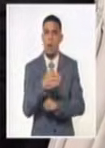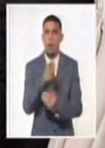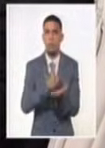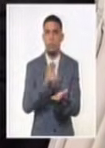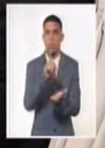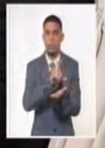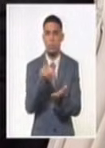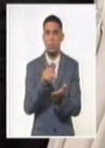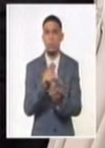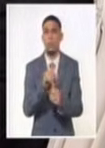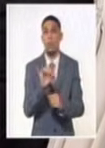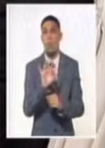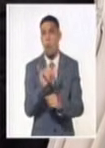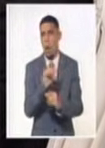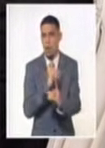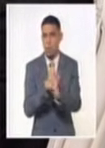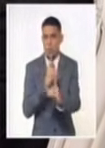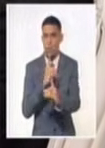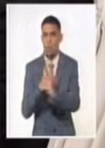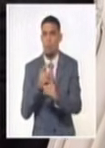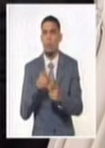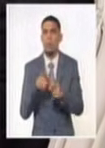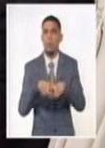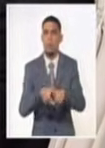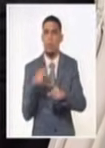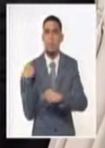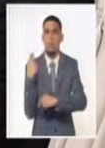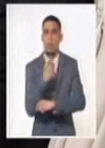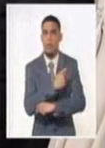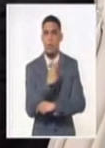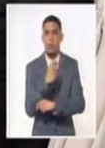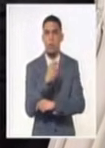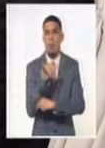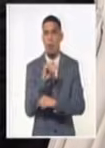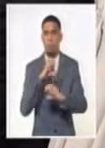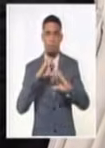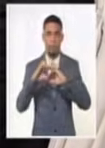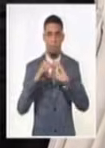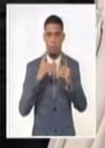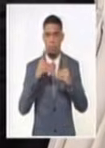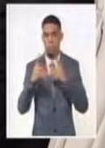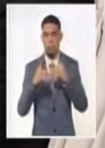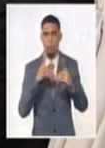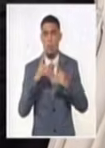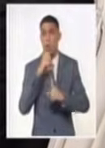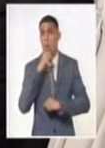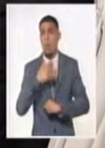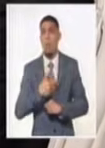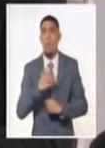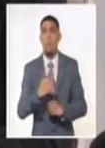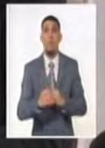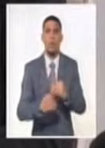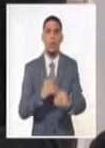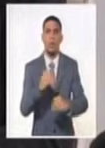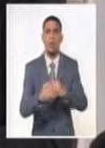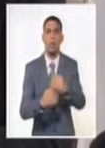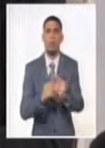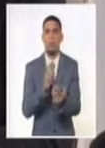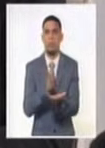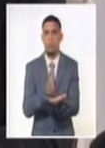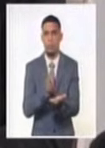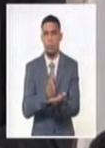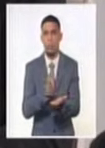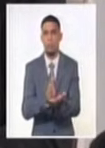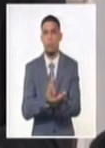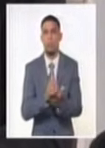los estudiantes, mantener un diálogo permanente entre todos los actores del proceso educativo, que incluyen las